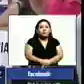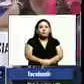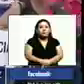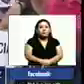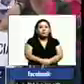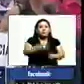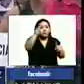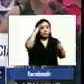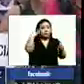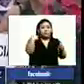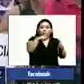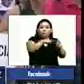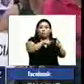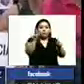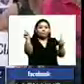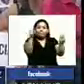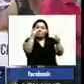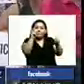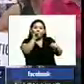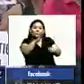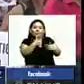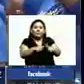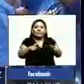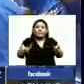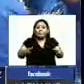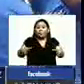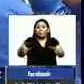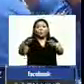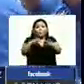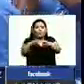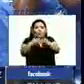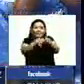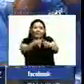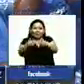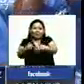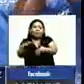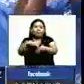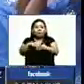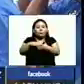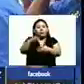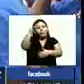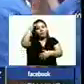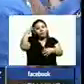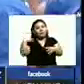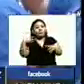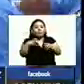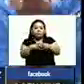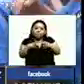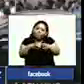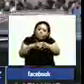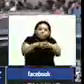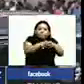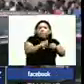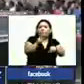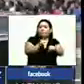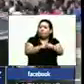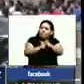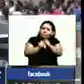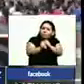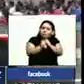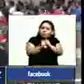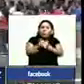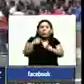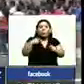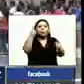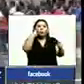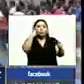Evelyn no festejó sola su libertad. Organizaciones sociales y feministas la acompañaron en todo momento y se